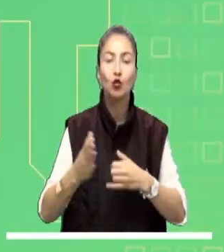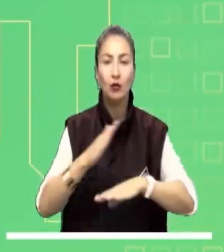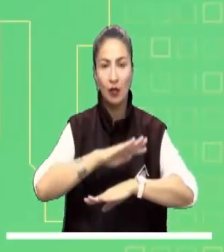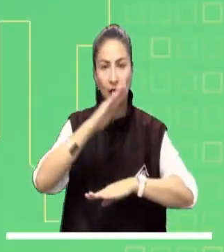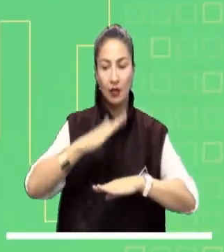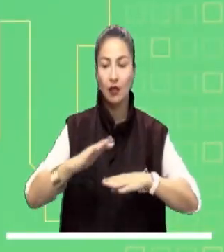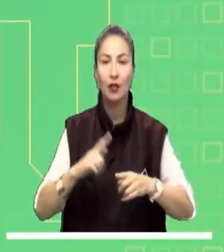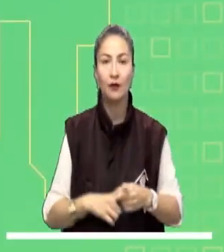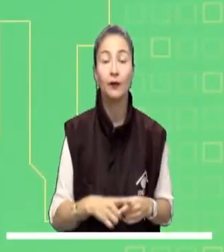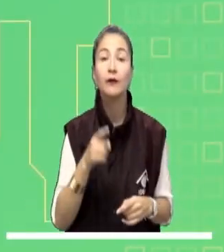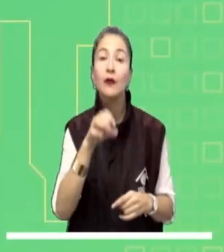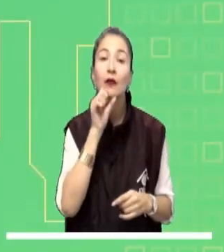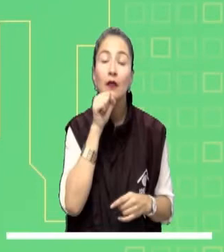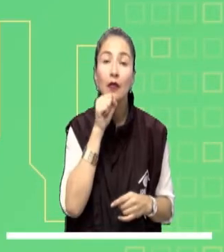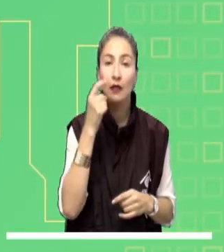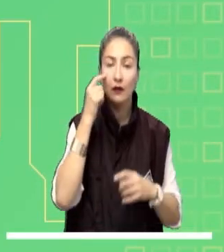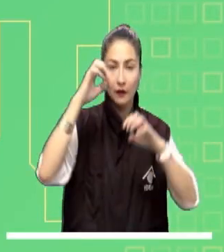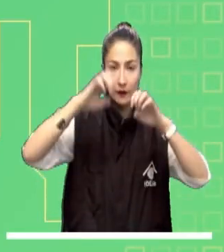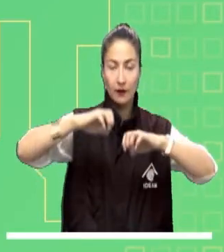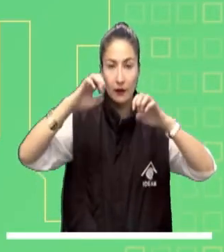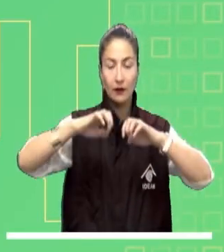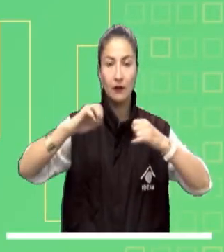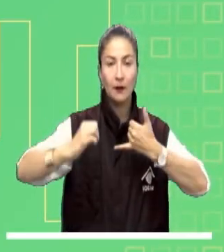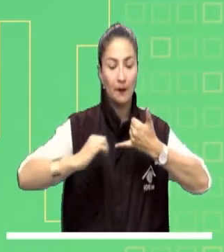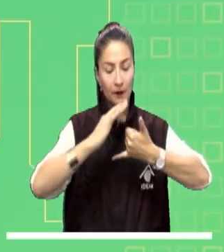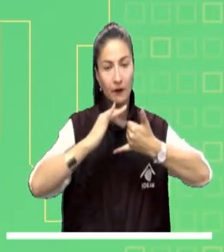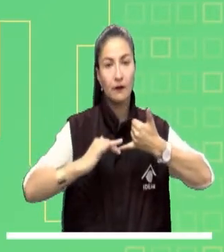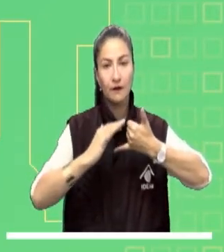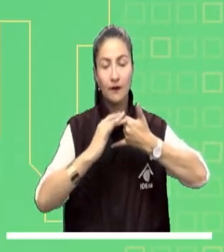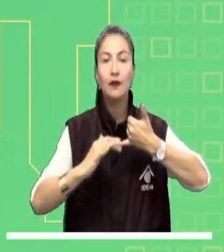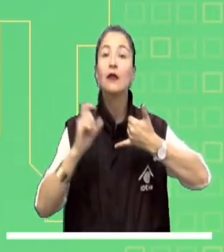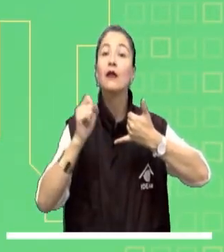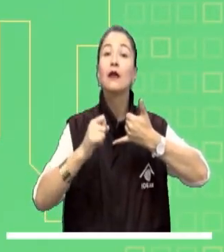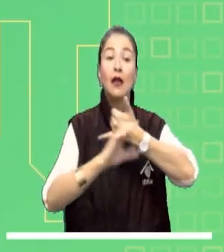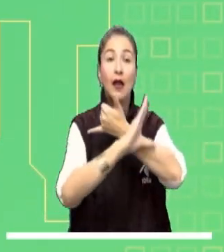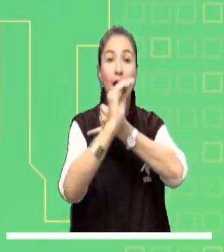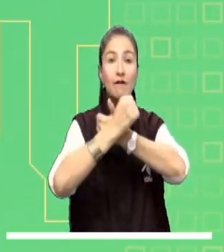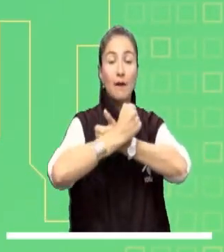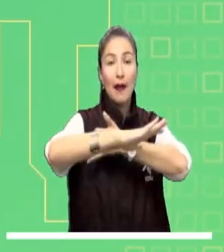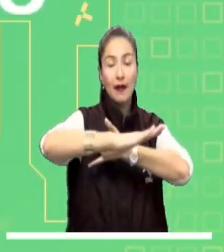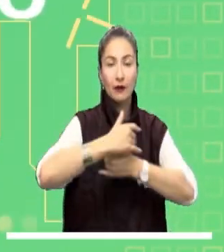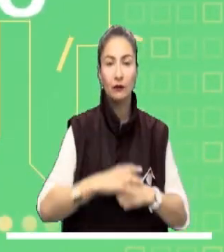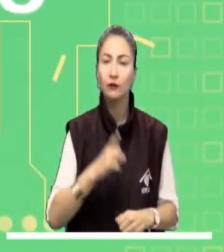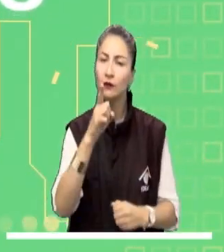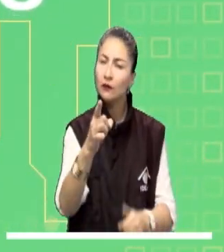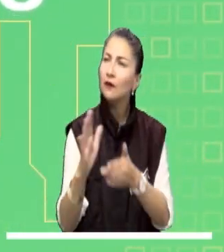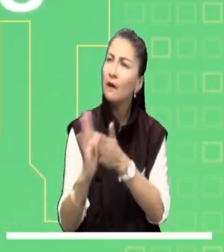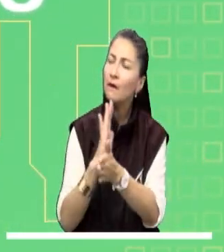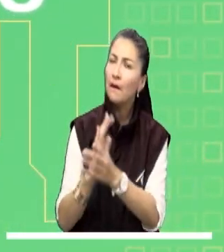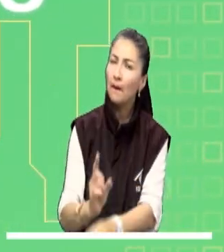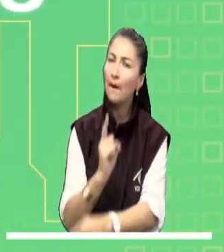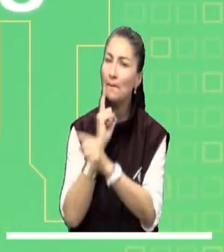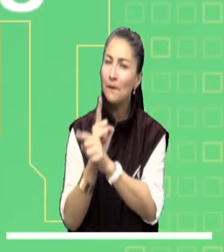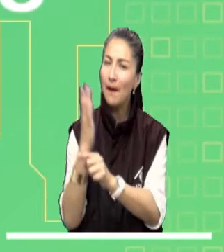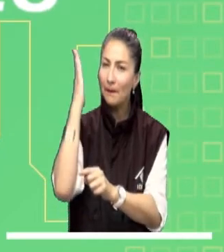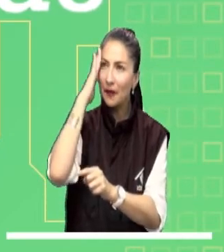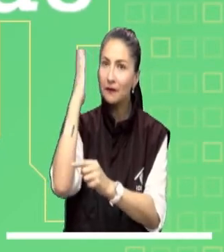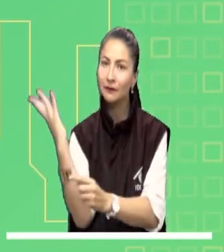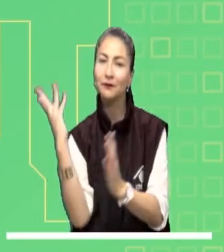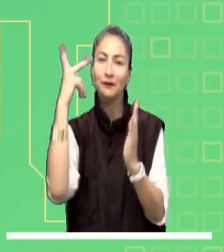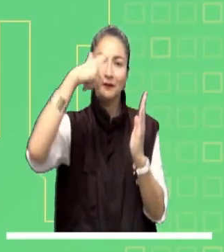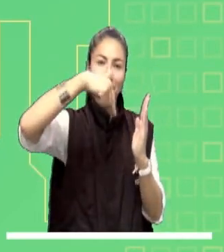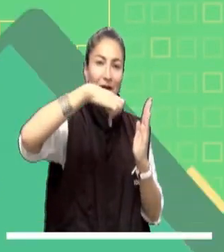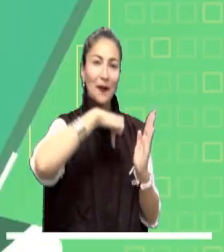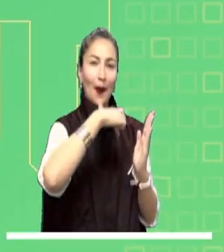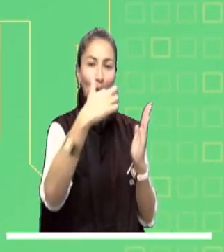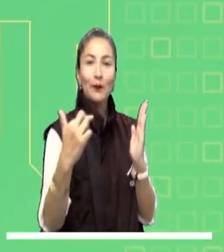Antioquia. Alerta naranja por tiempo lluvioso en el Océano Pacífico y occidente del Mar Caribe colombiano. Manténgase bien informado y en tiempo real a